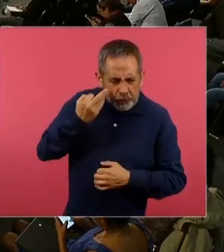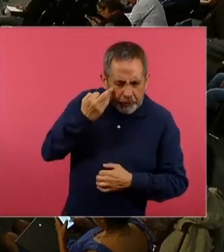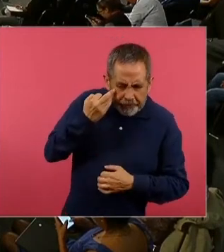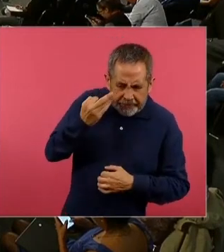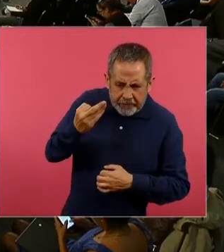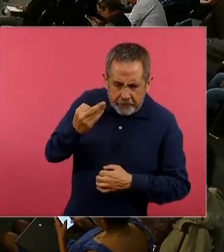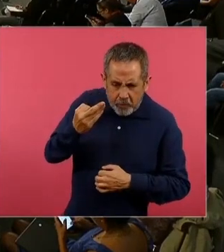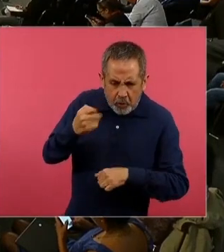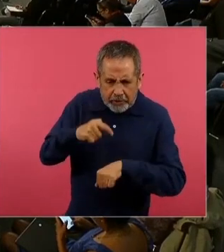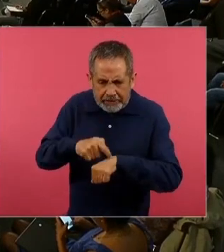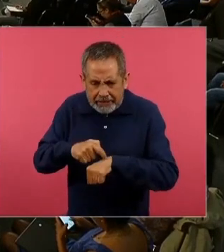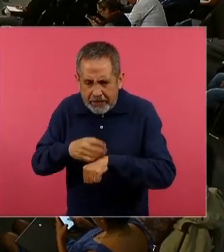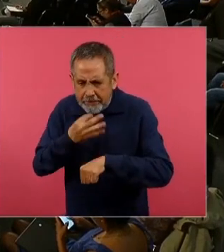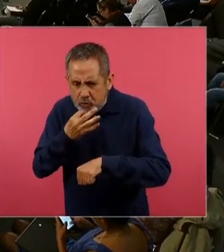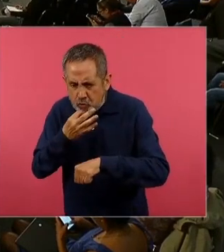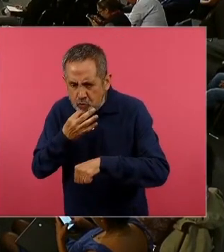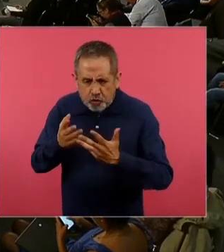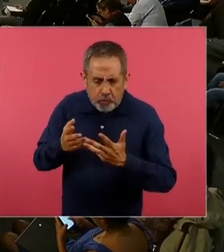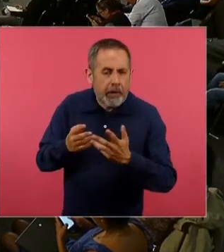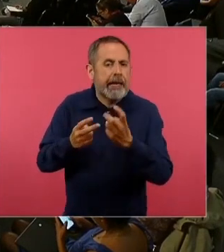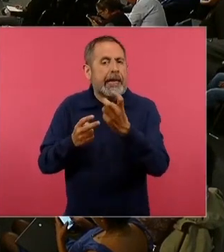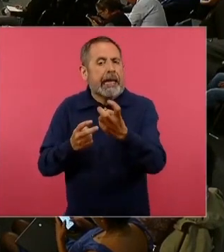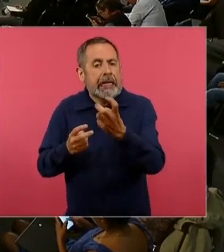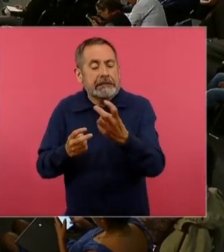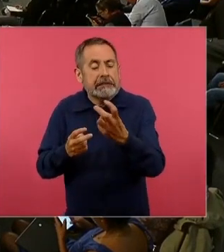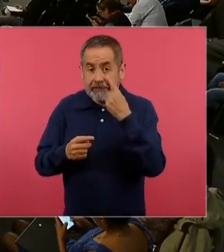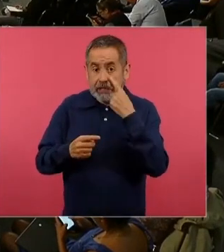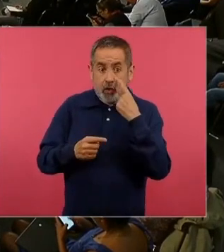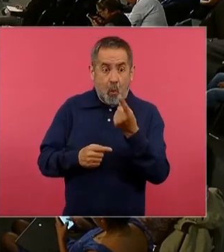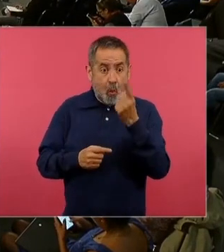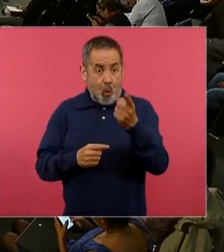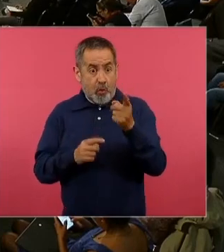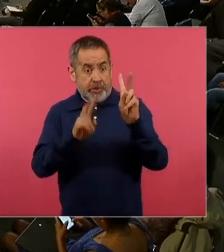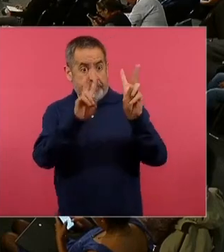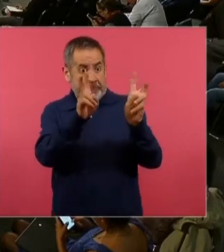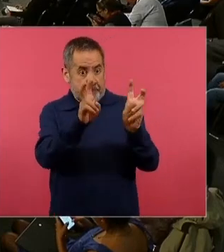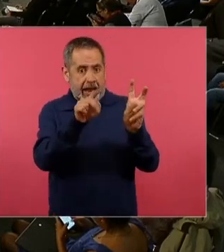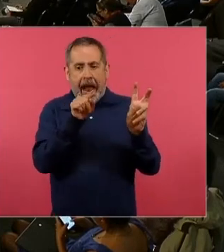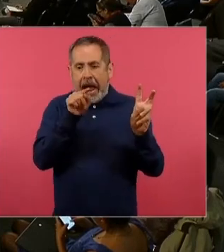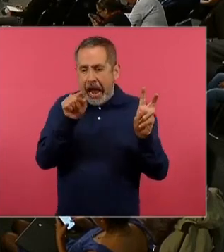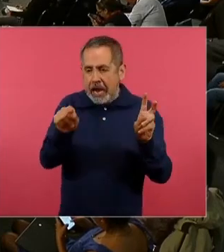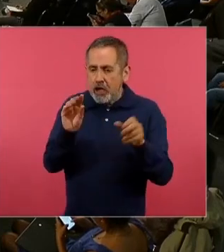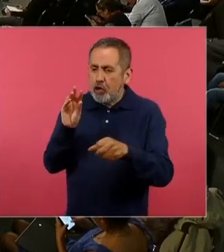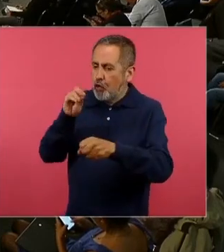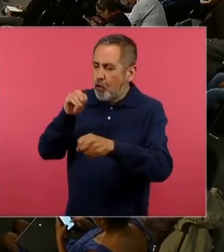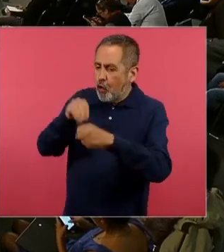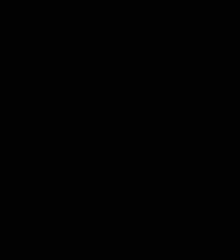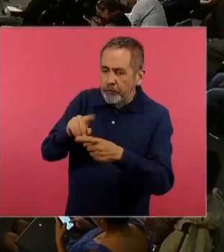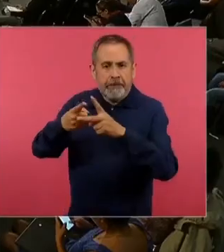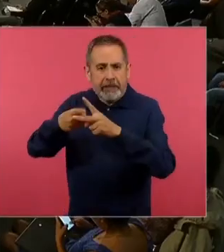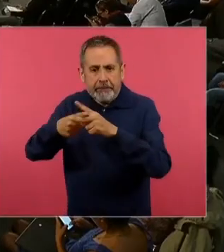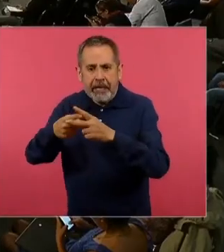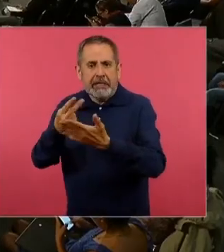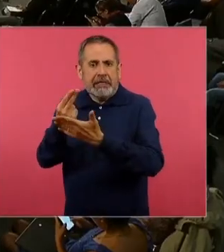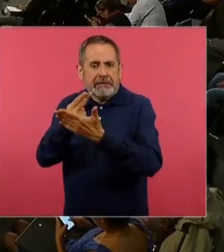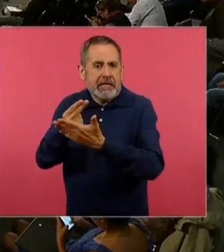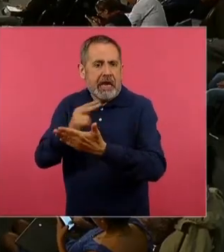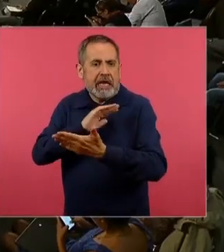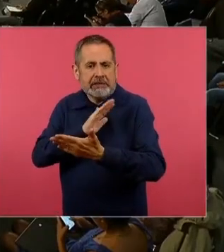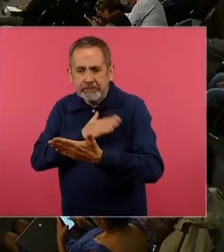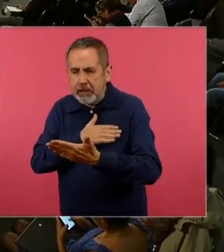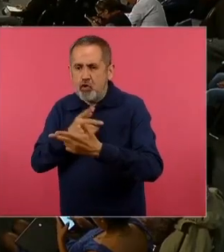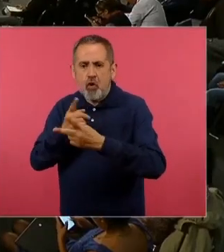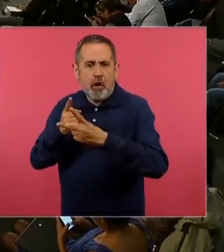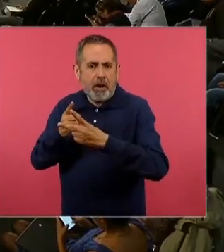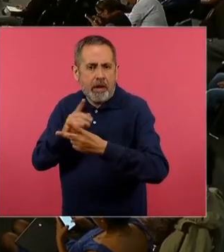¿cómo se integra ciencias? ¿Cómo se integra escritura? ¿Cómo se integra dibujo? ¿Cómo se integra